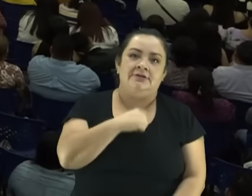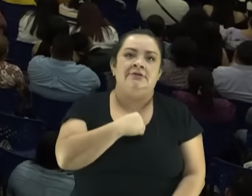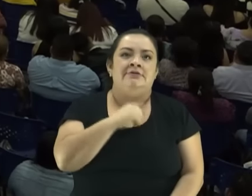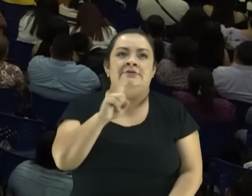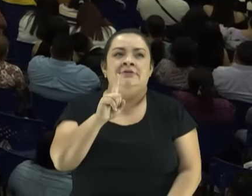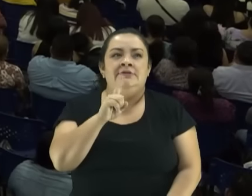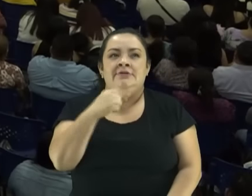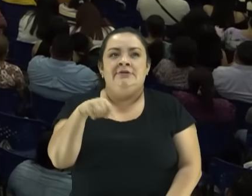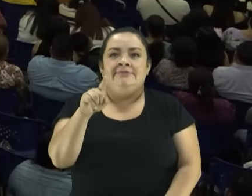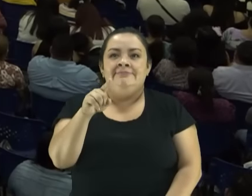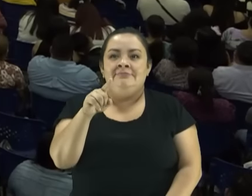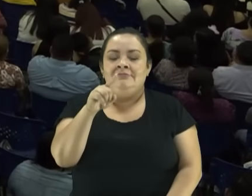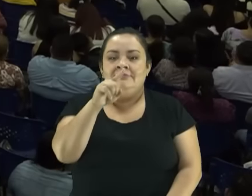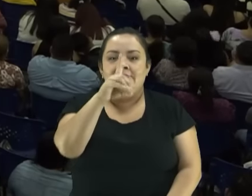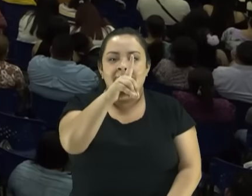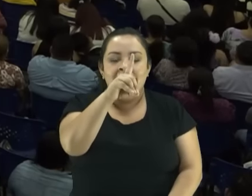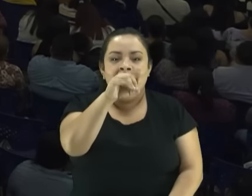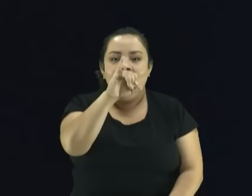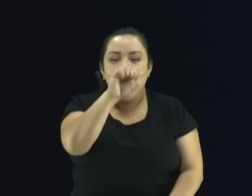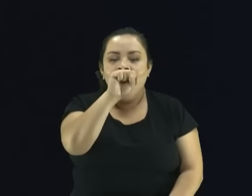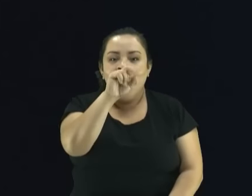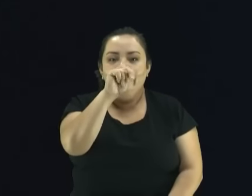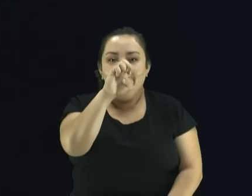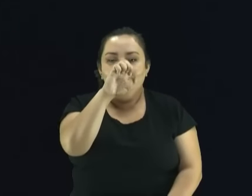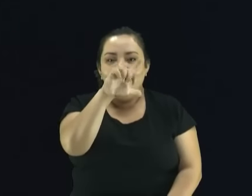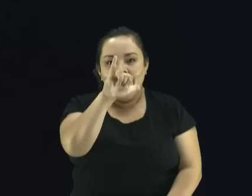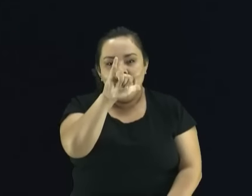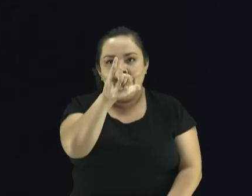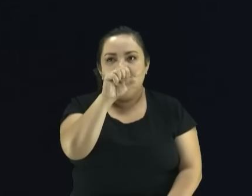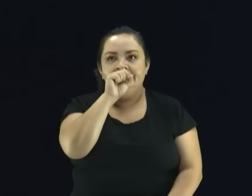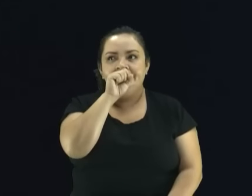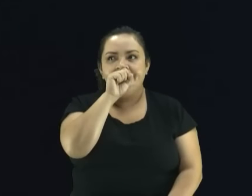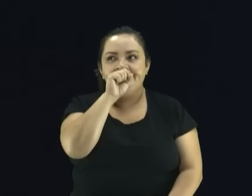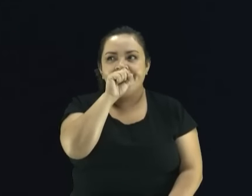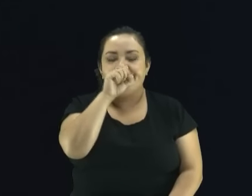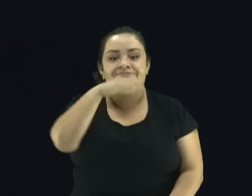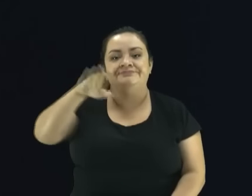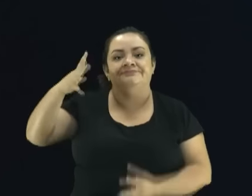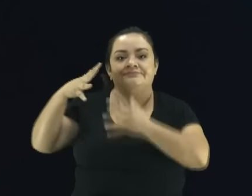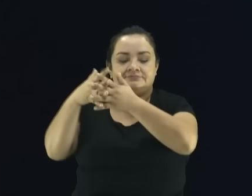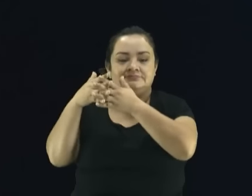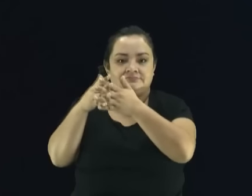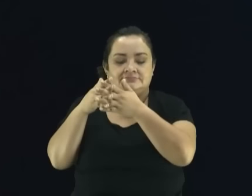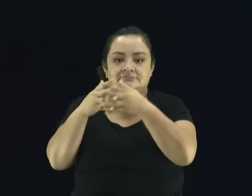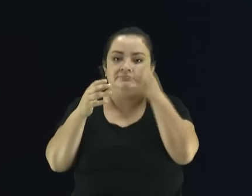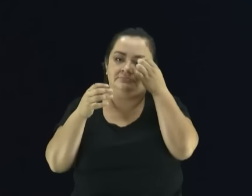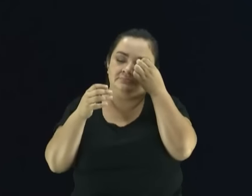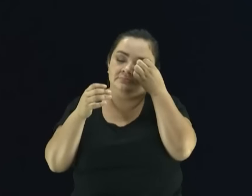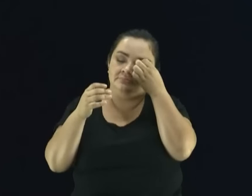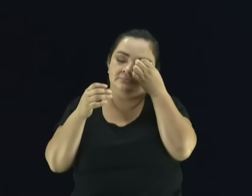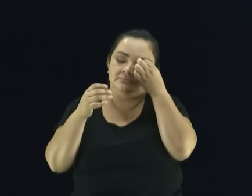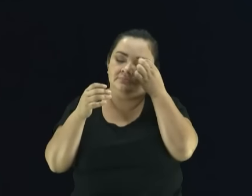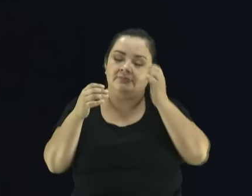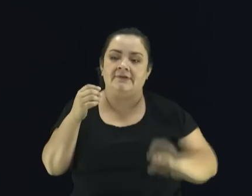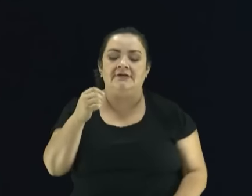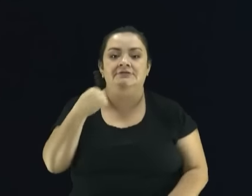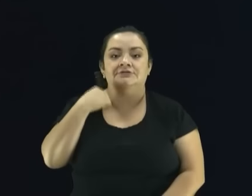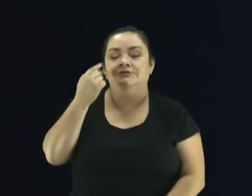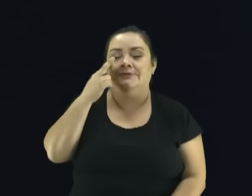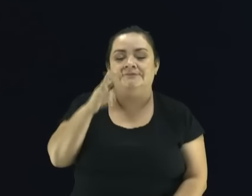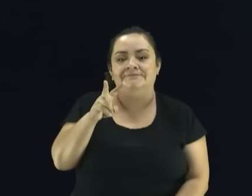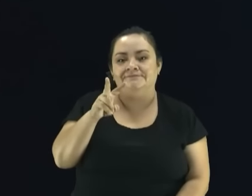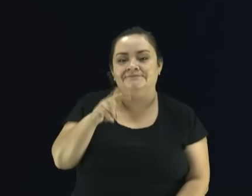Disney hoy dicen que Mickey es mini mini es Mickey no sé có el volado y los unicornios un caballo y los caballos